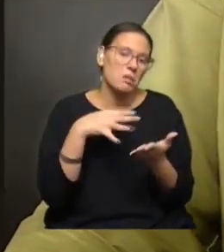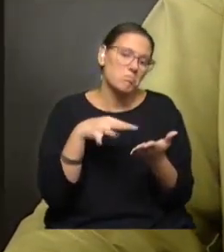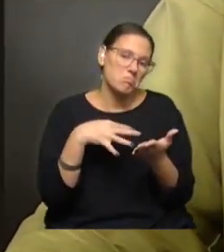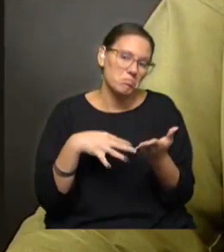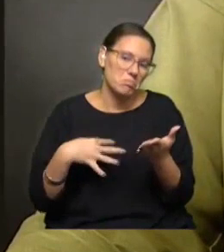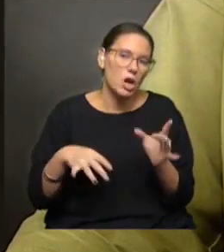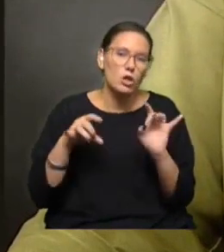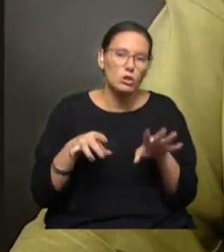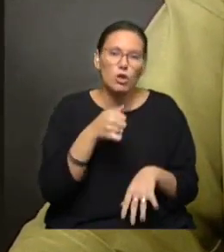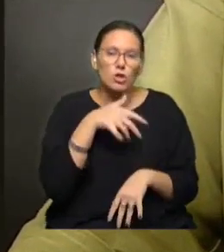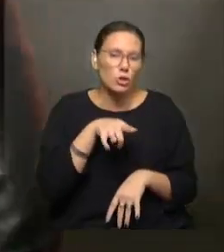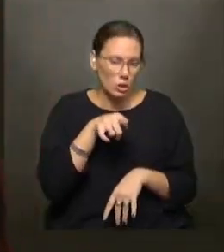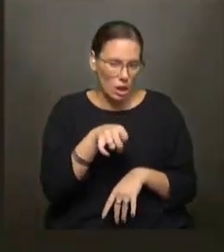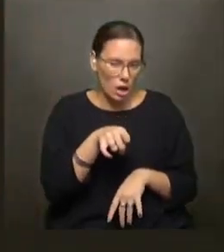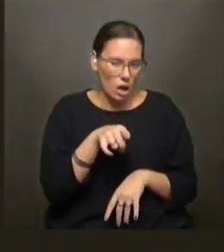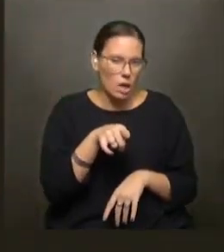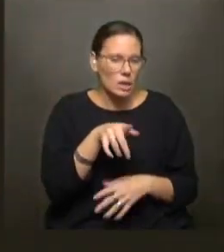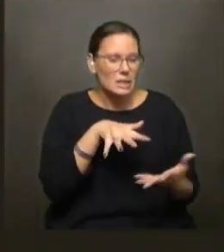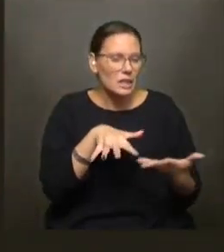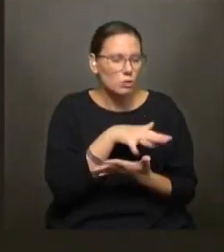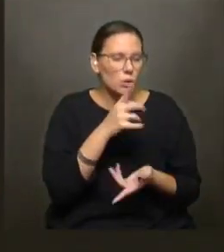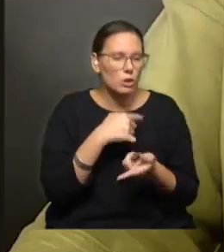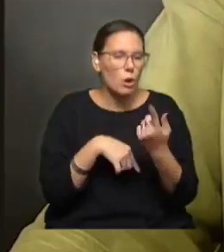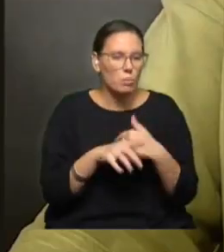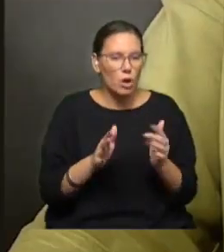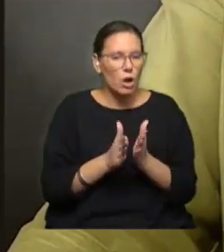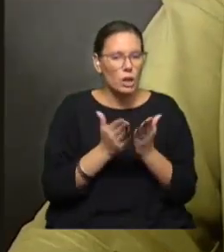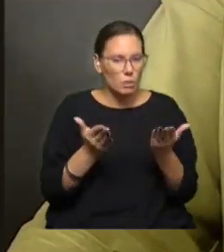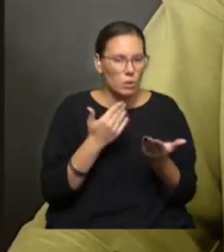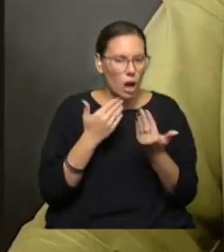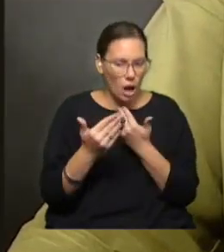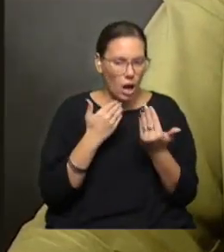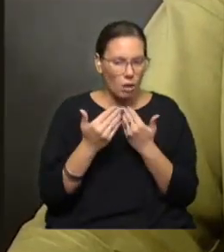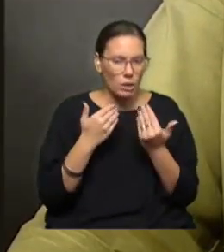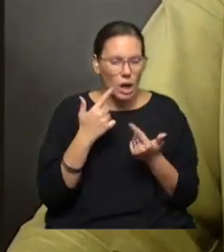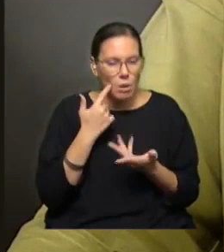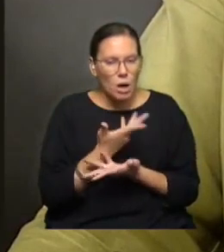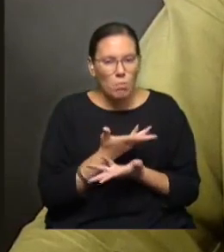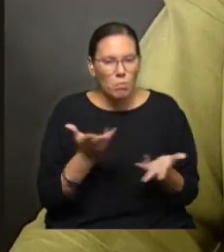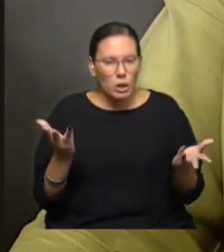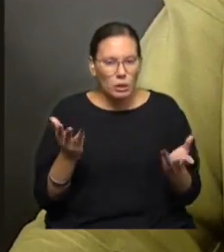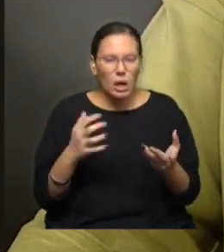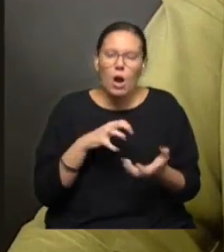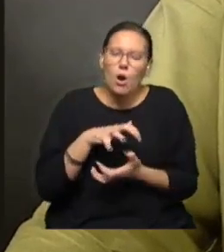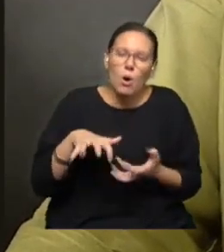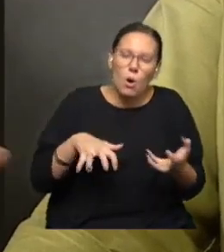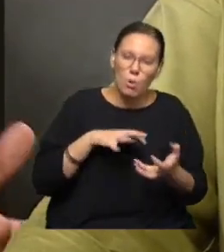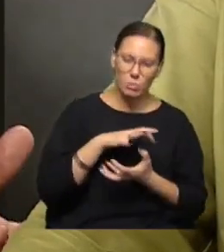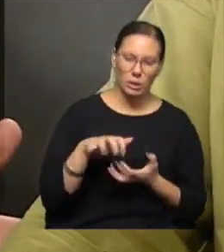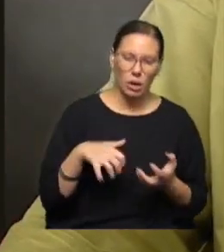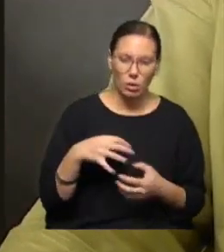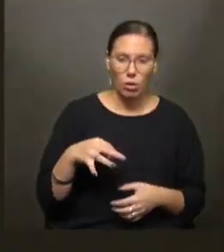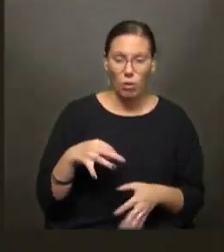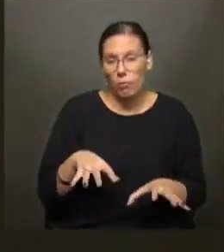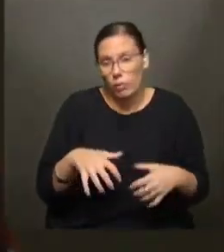Solo esa anécdota pero de qué Porque el libro trata para mí de de de un montón de de lo complicado que es vivir